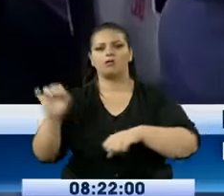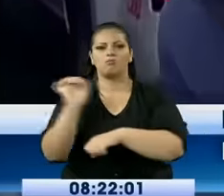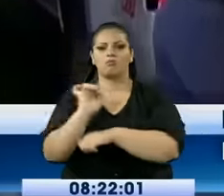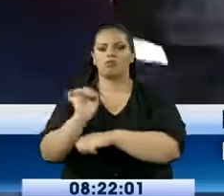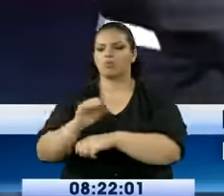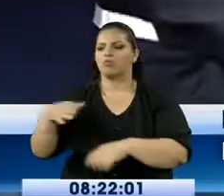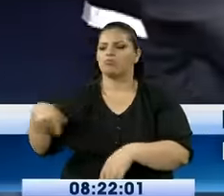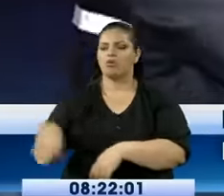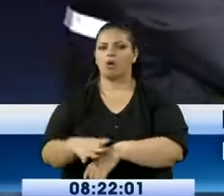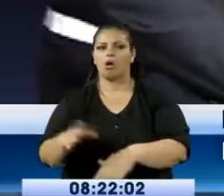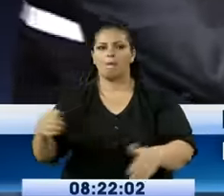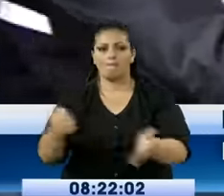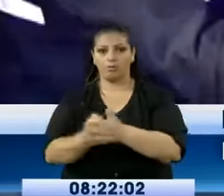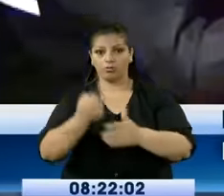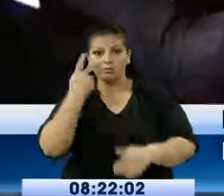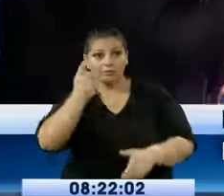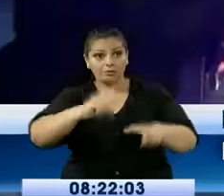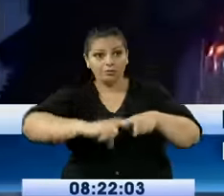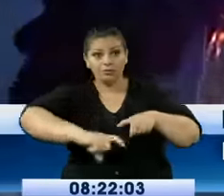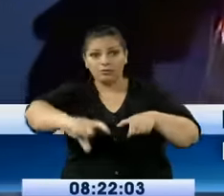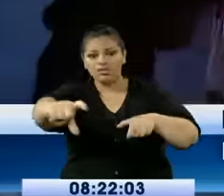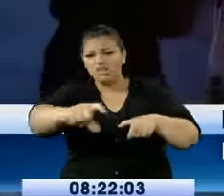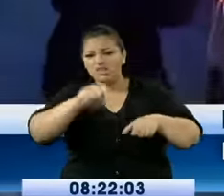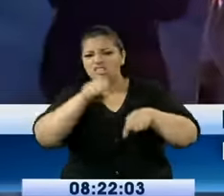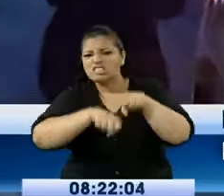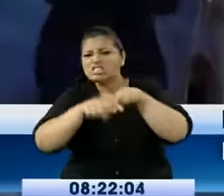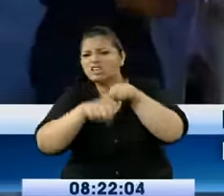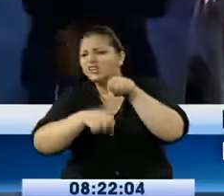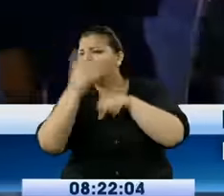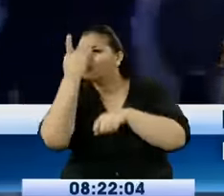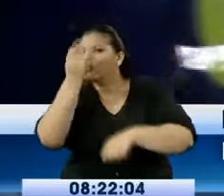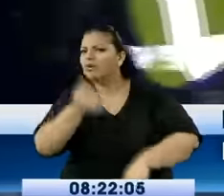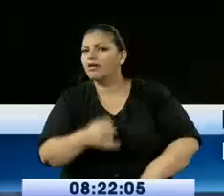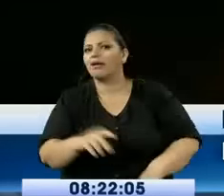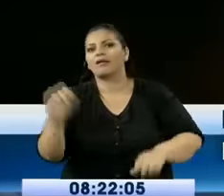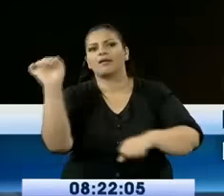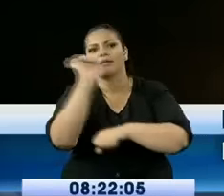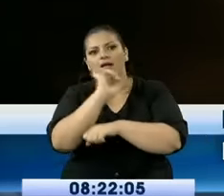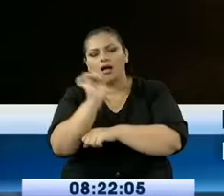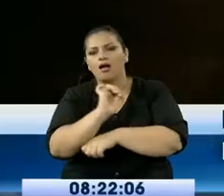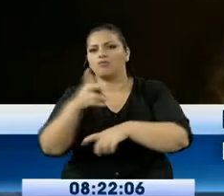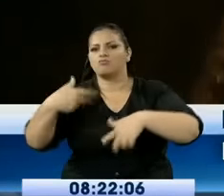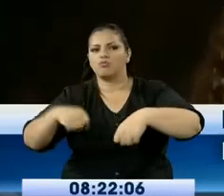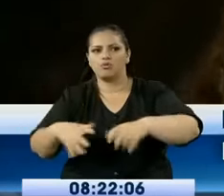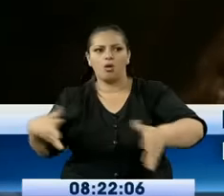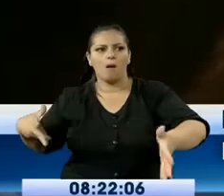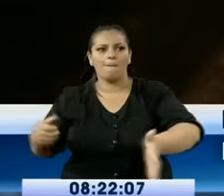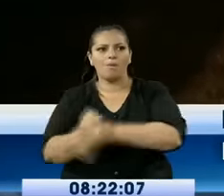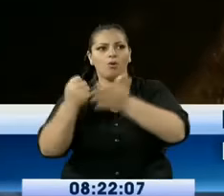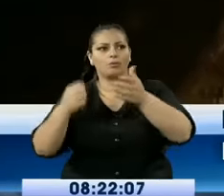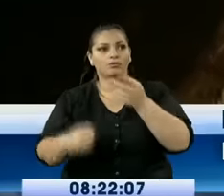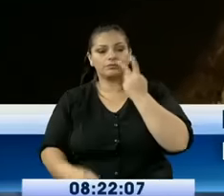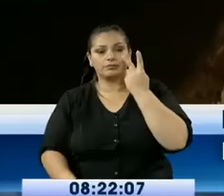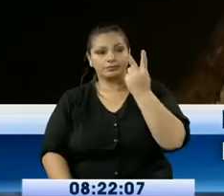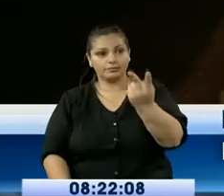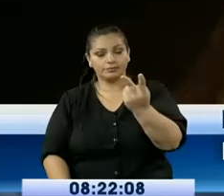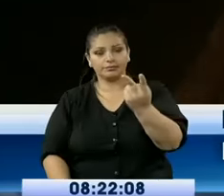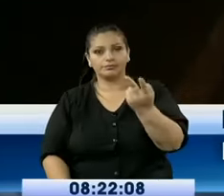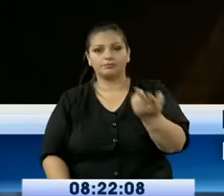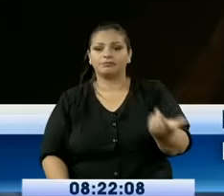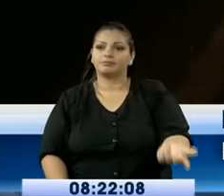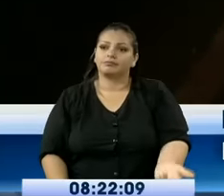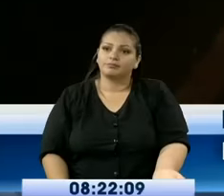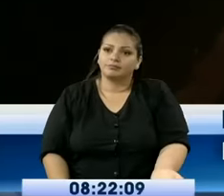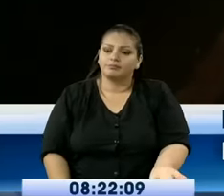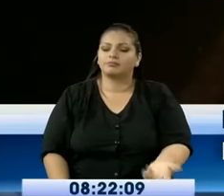tú lo ves raspado, sí, todito. ¿De qué crees que es? De la cantidad de vehículos que han pasado. Los casos que han ocurrido ahí. Entonces, ¿creen que aquí todo el mundo tiene